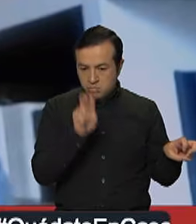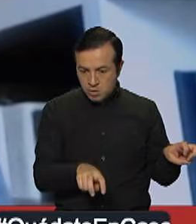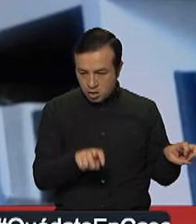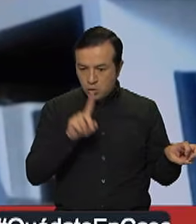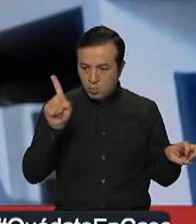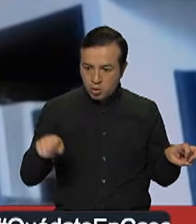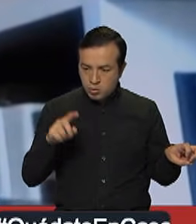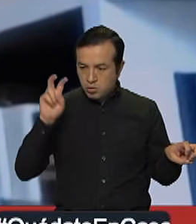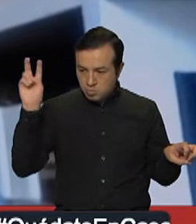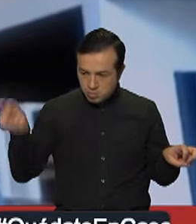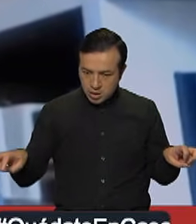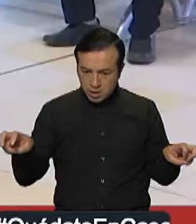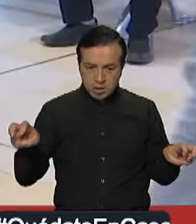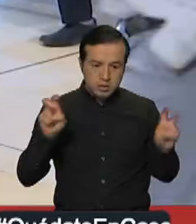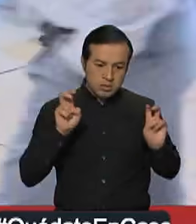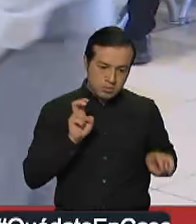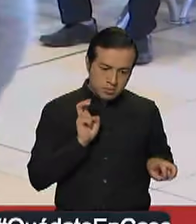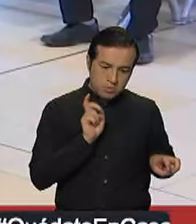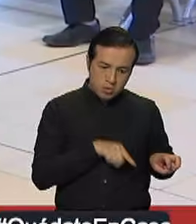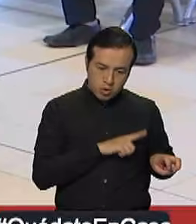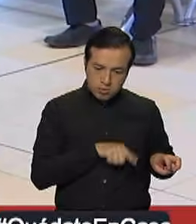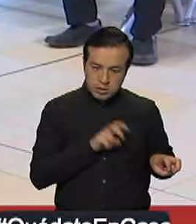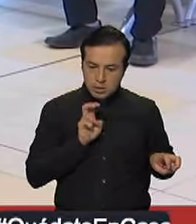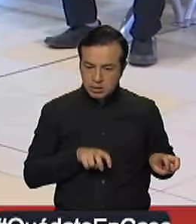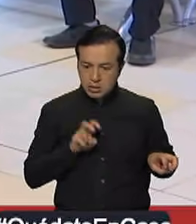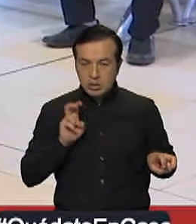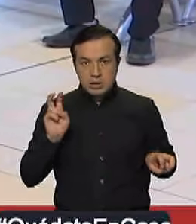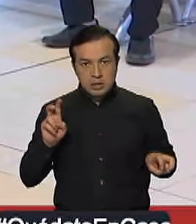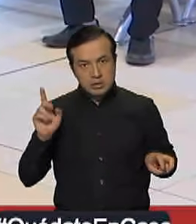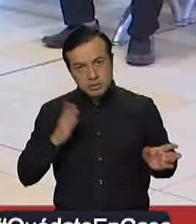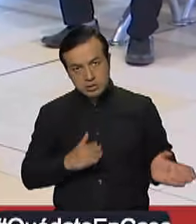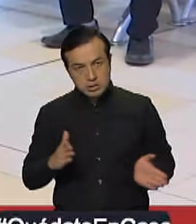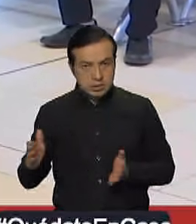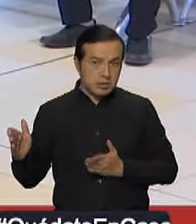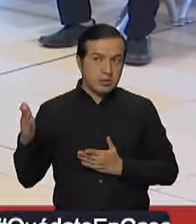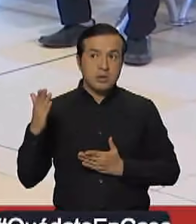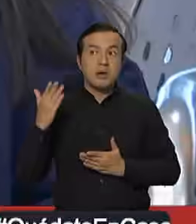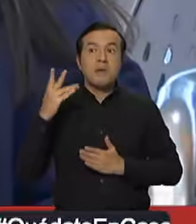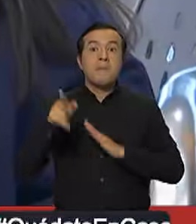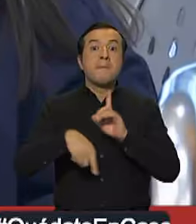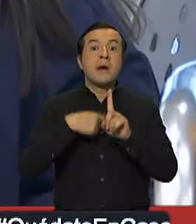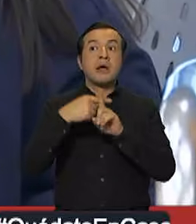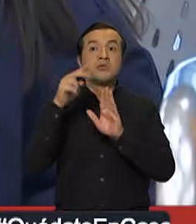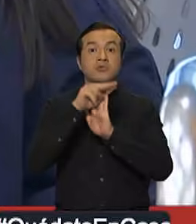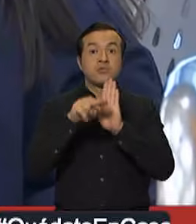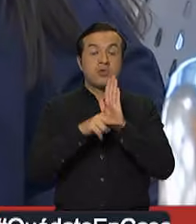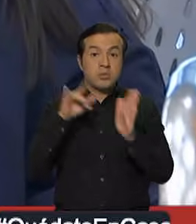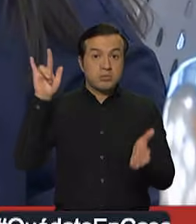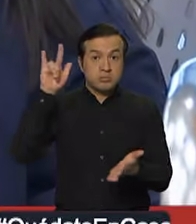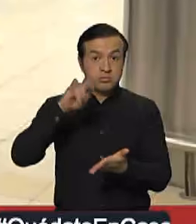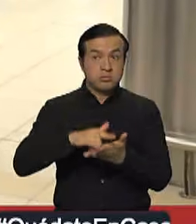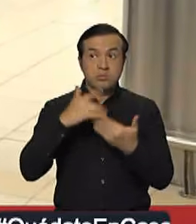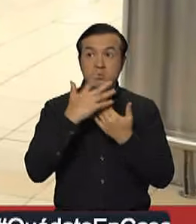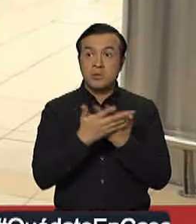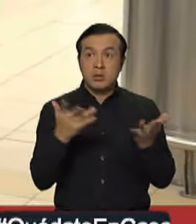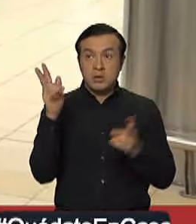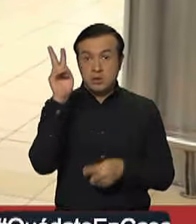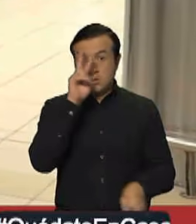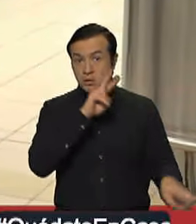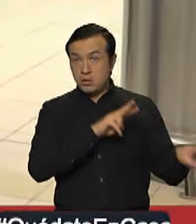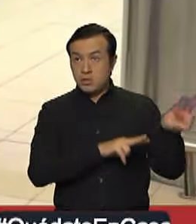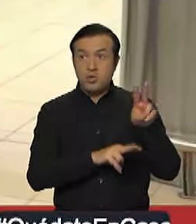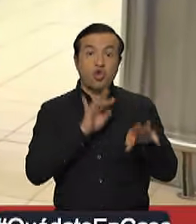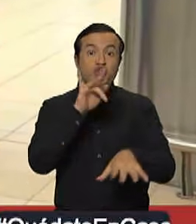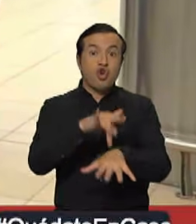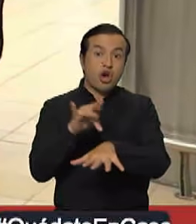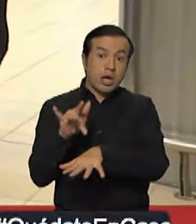poder ocupar saltando un asiento. También se modificó el protocolo de seguridad aeroportuaria y ya no se realizarán inspecciones manuales